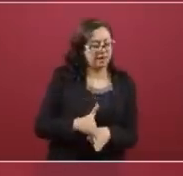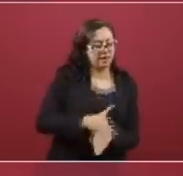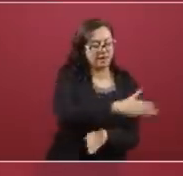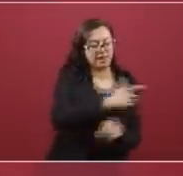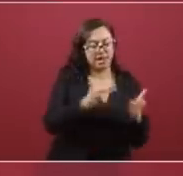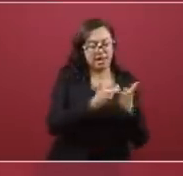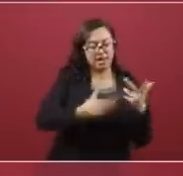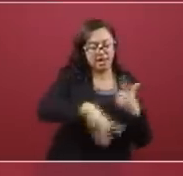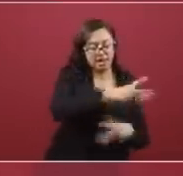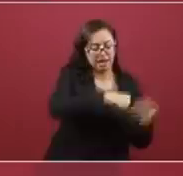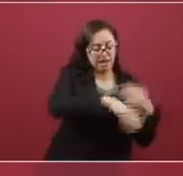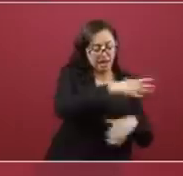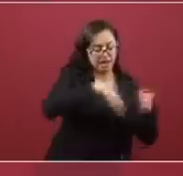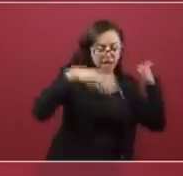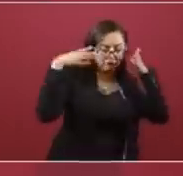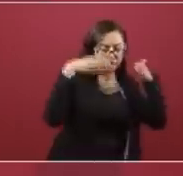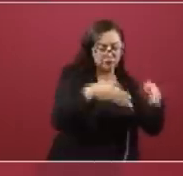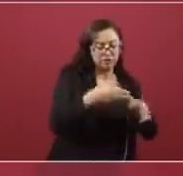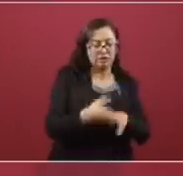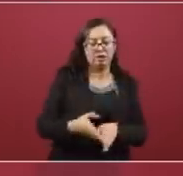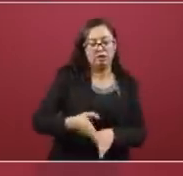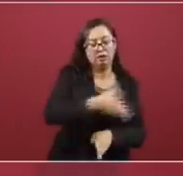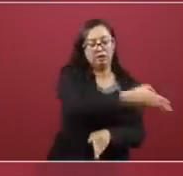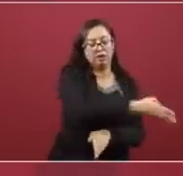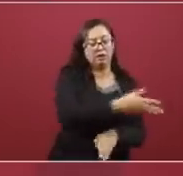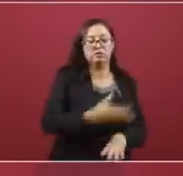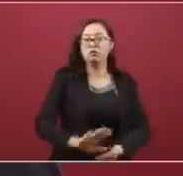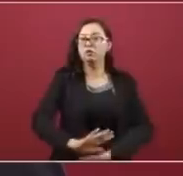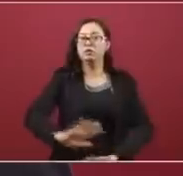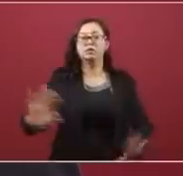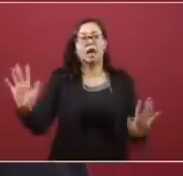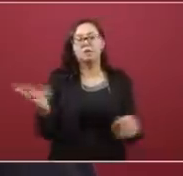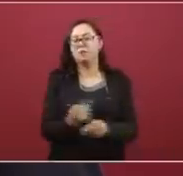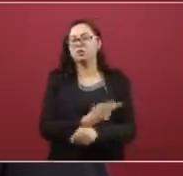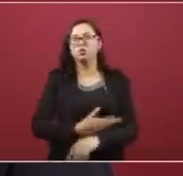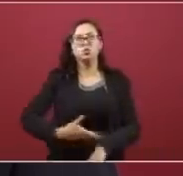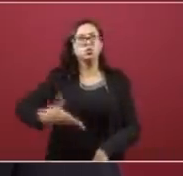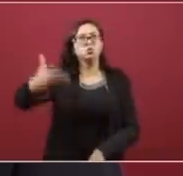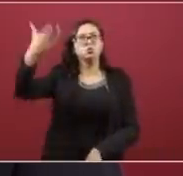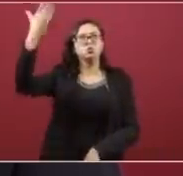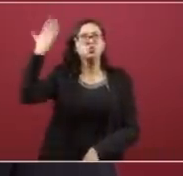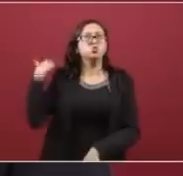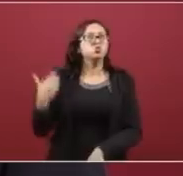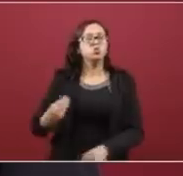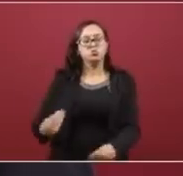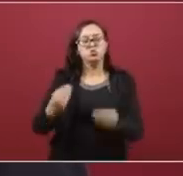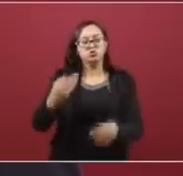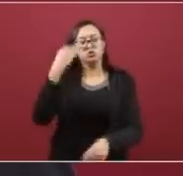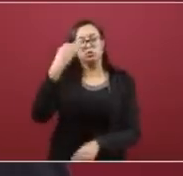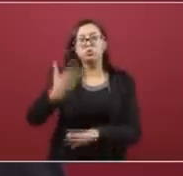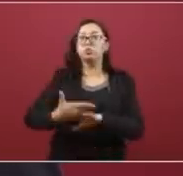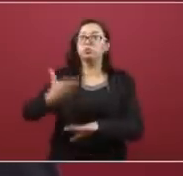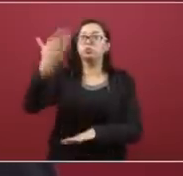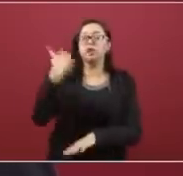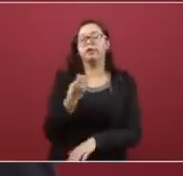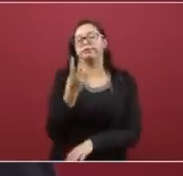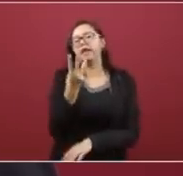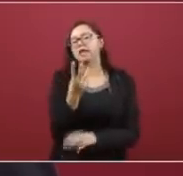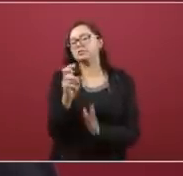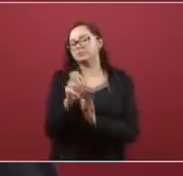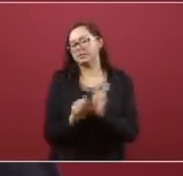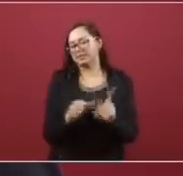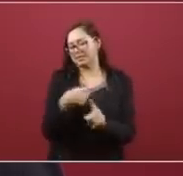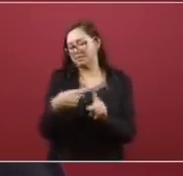hace mucho tiempo lleva como 3 meses y medio este como ya estamos en